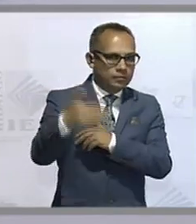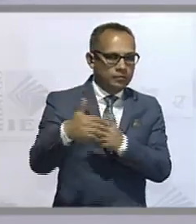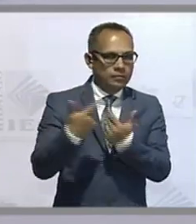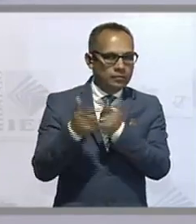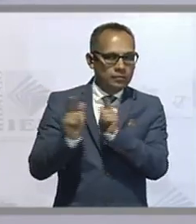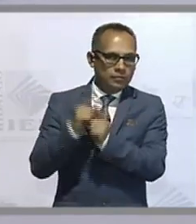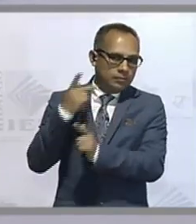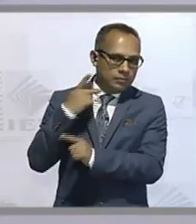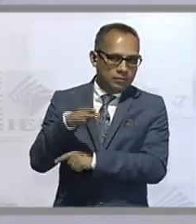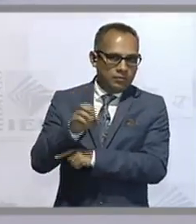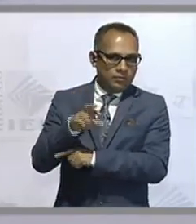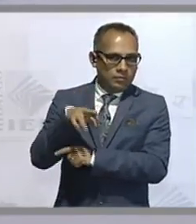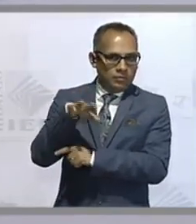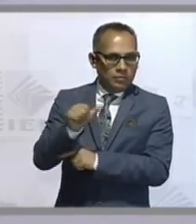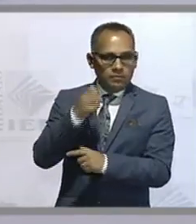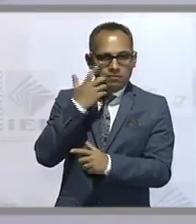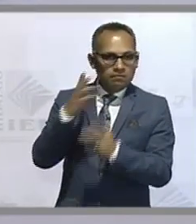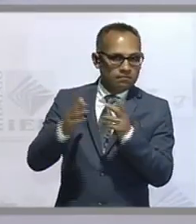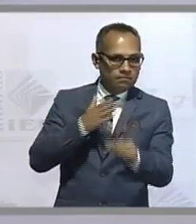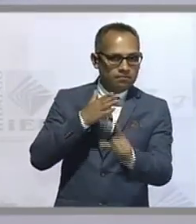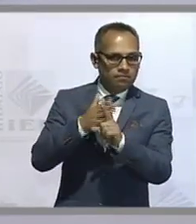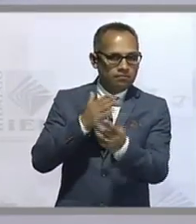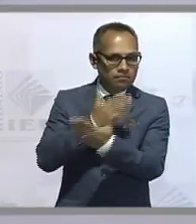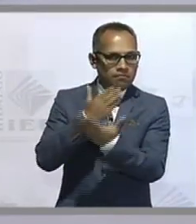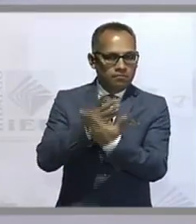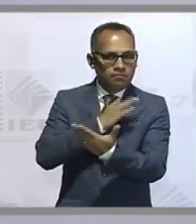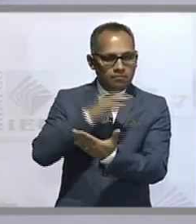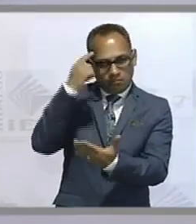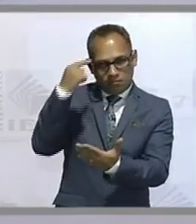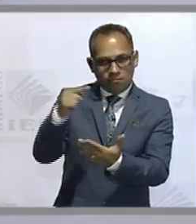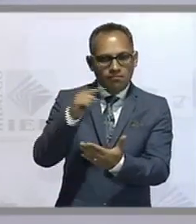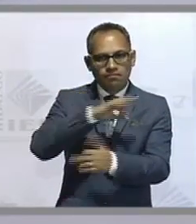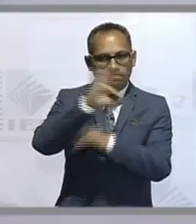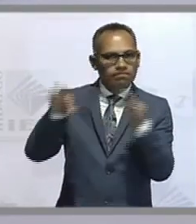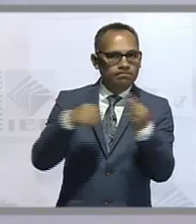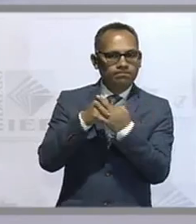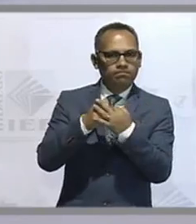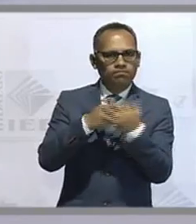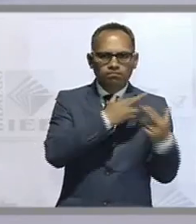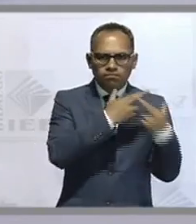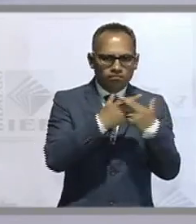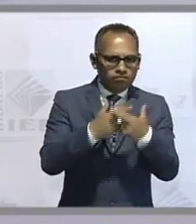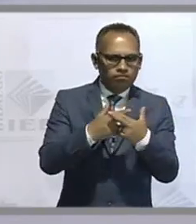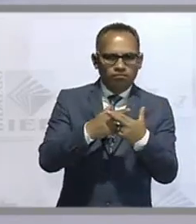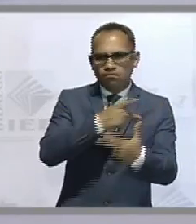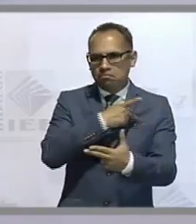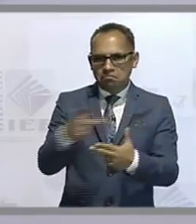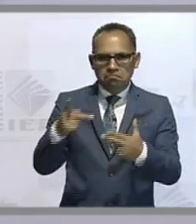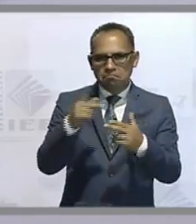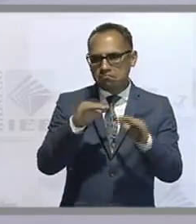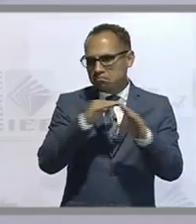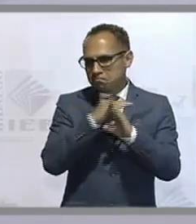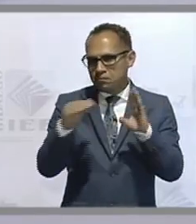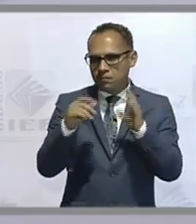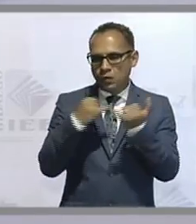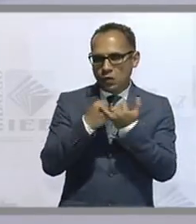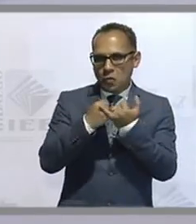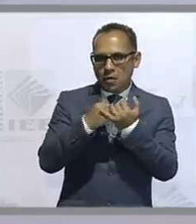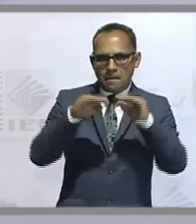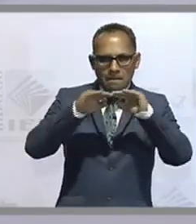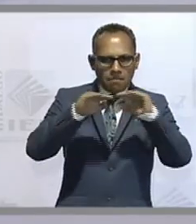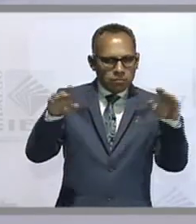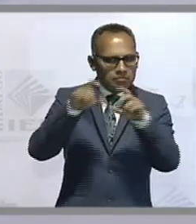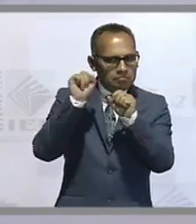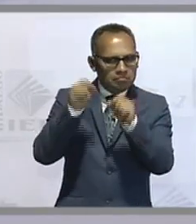el día de hoy vivimos todos los ciudadanos ricos clase media a pobres estamos afectados por la misma situación les